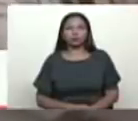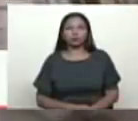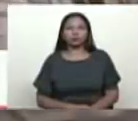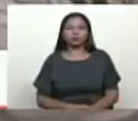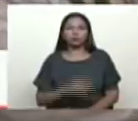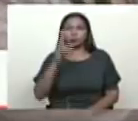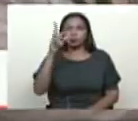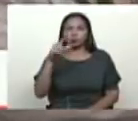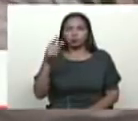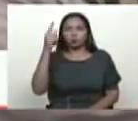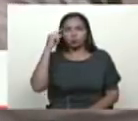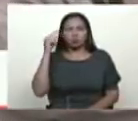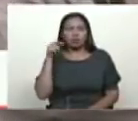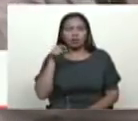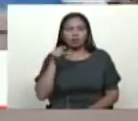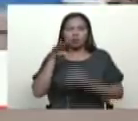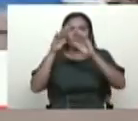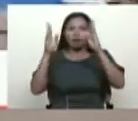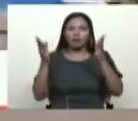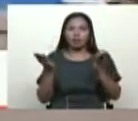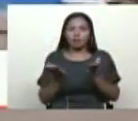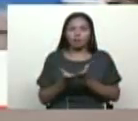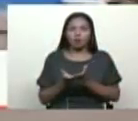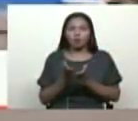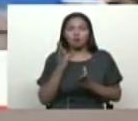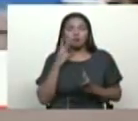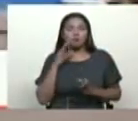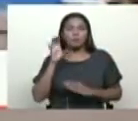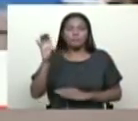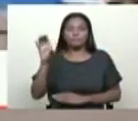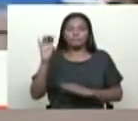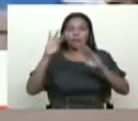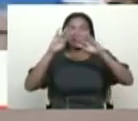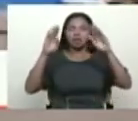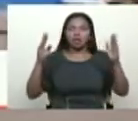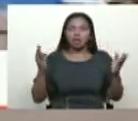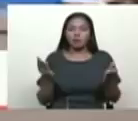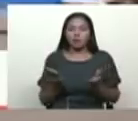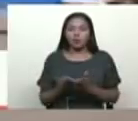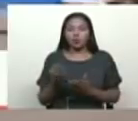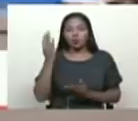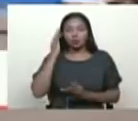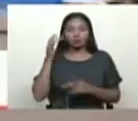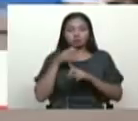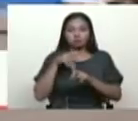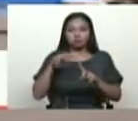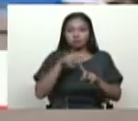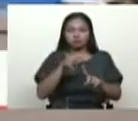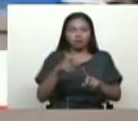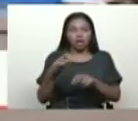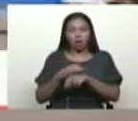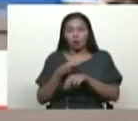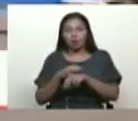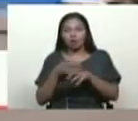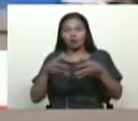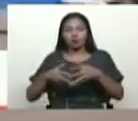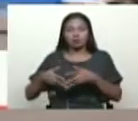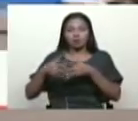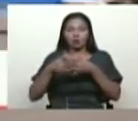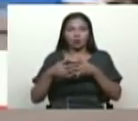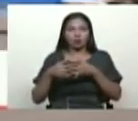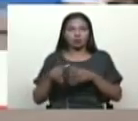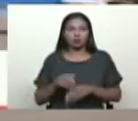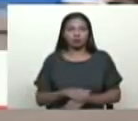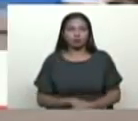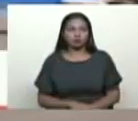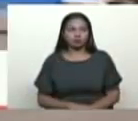Diario, miren, esto no pasa en el mundo. No hay un país en el mundo que sea más perseguido por el gobierno de Estados Unidos.